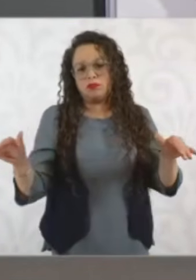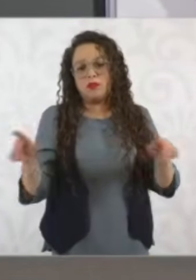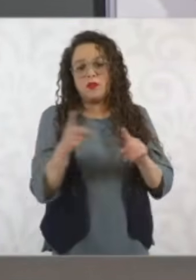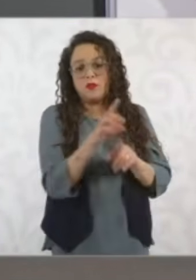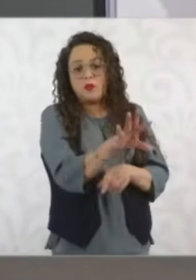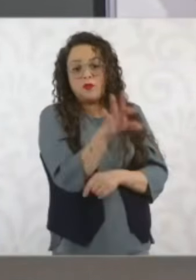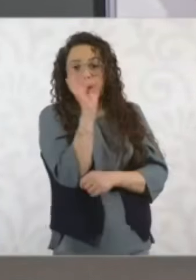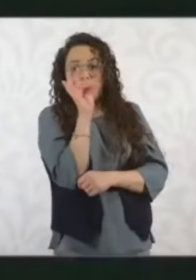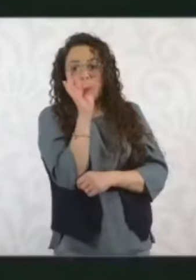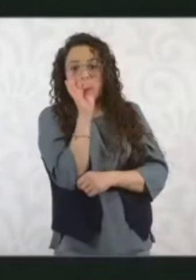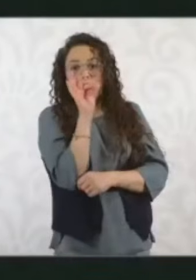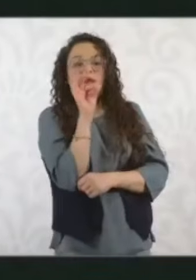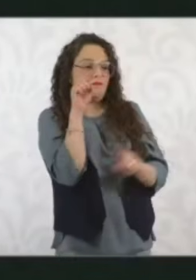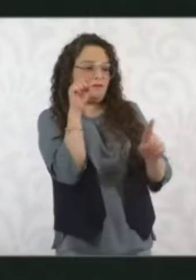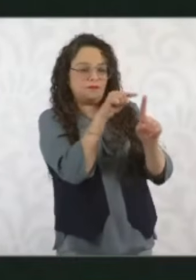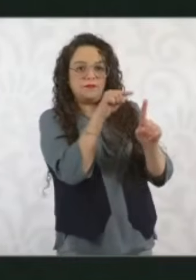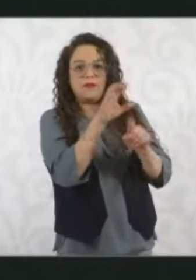1.